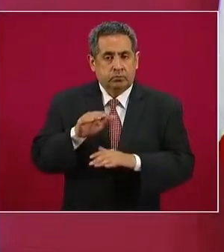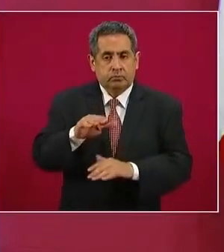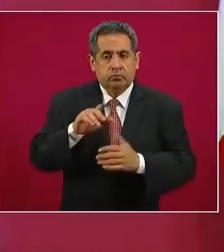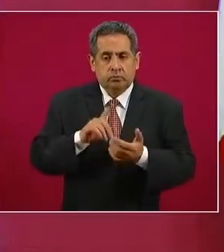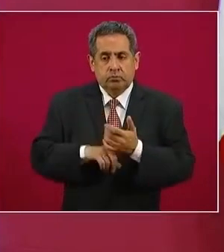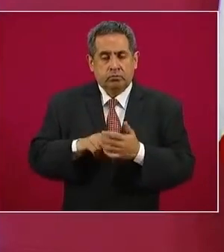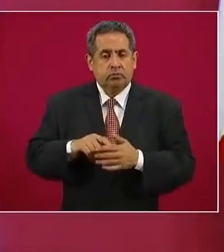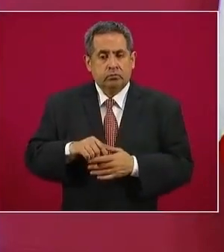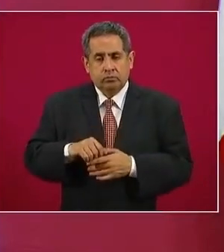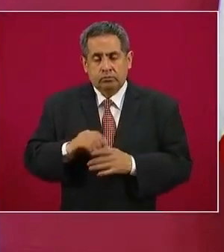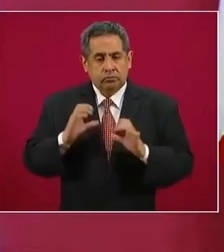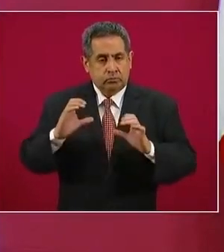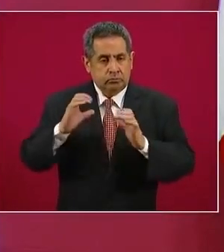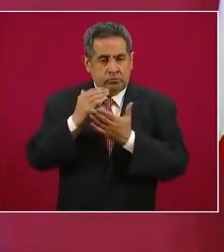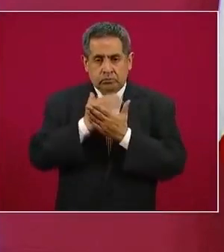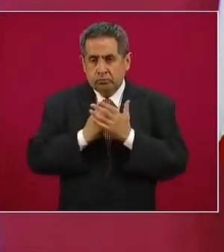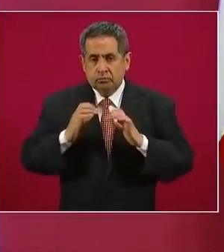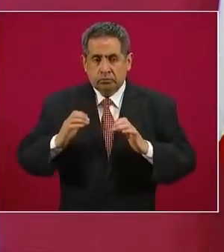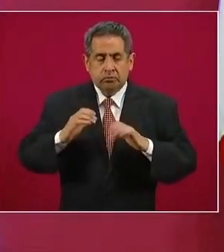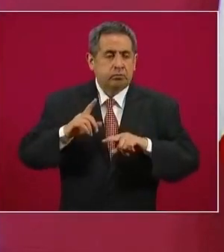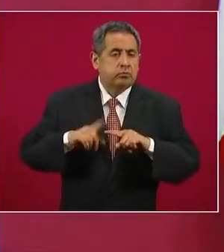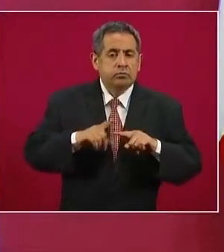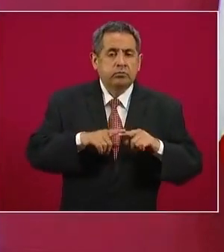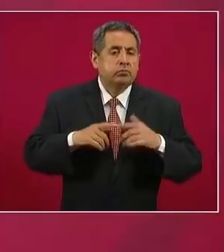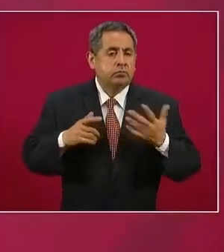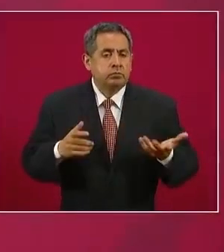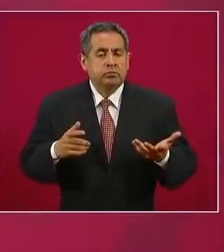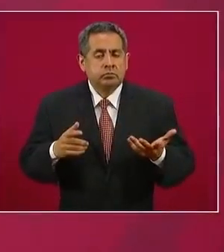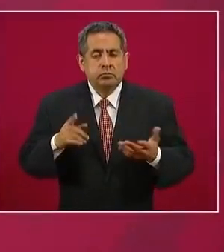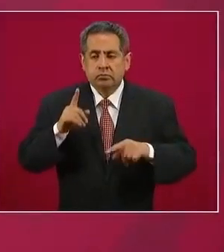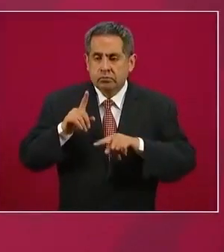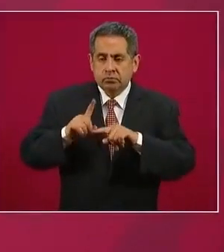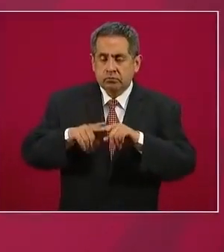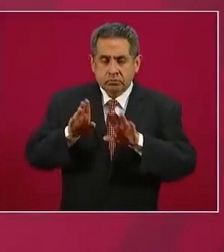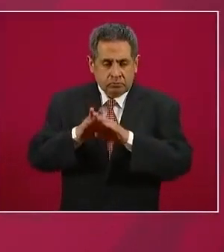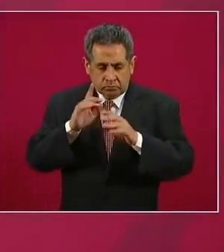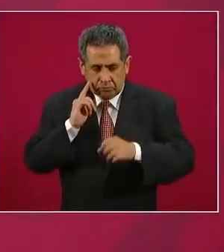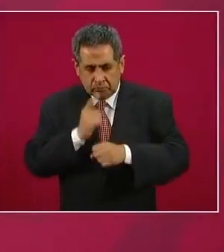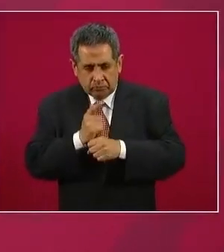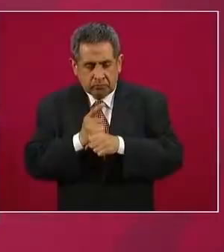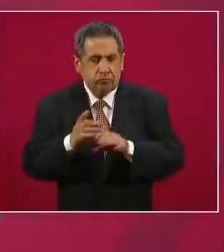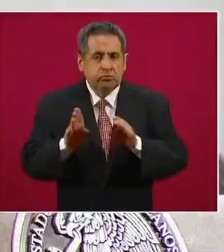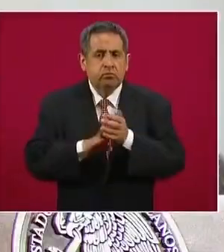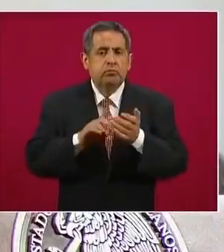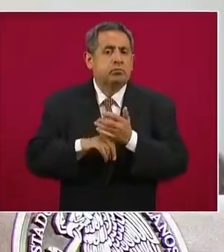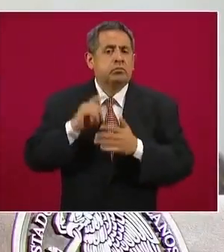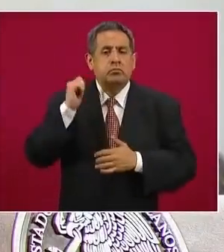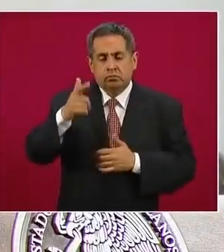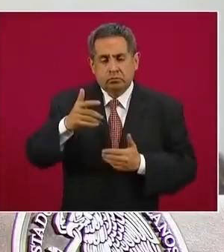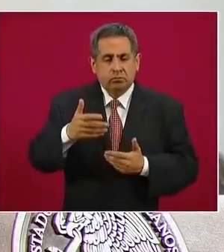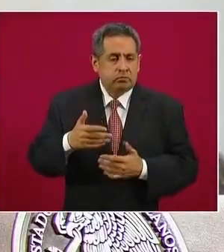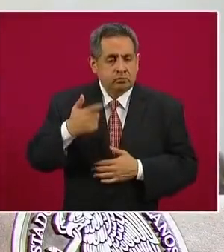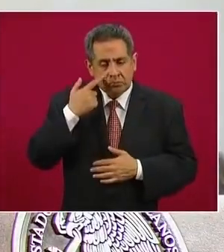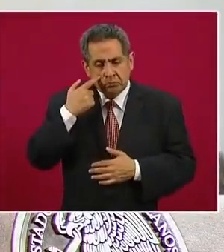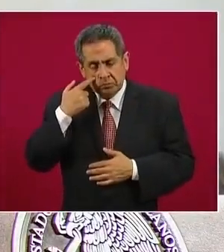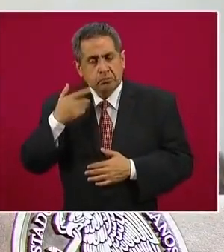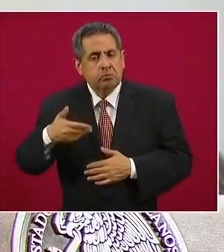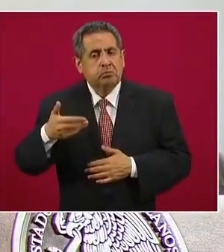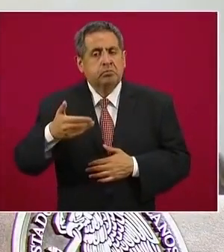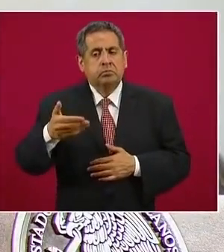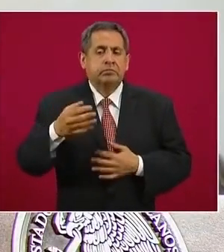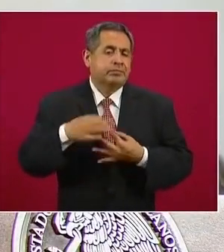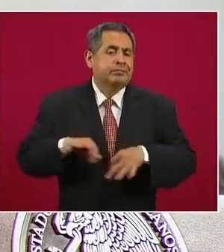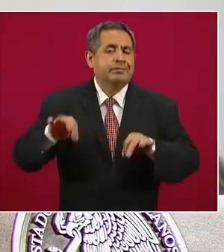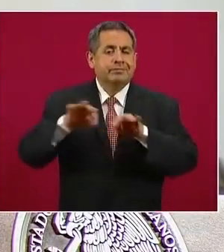el que tiene el ine como el que tiene la wifi el presidente de la república no quiere que se perciba que la unidad de inteligencia financiera